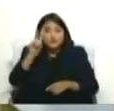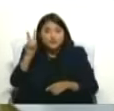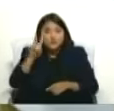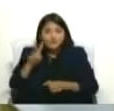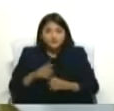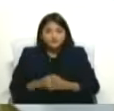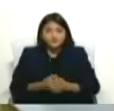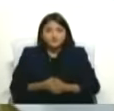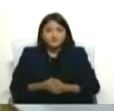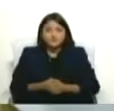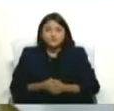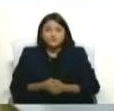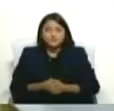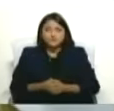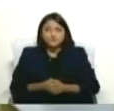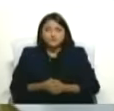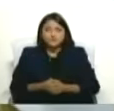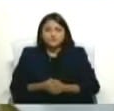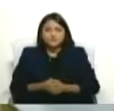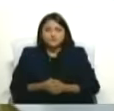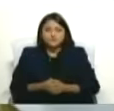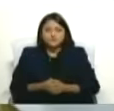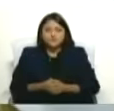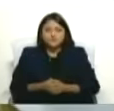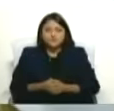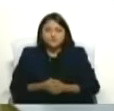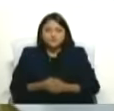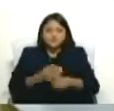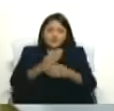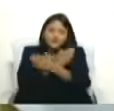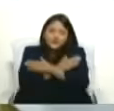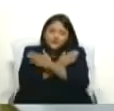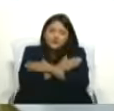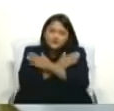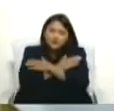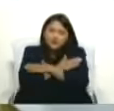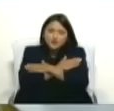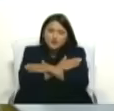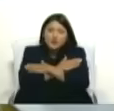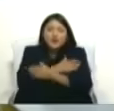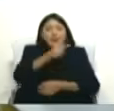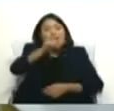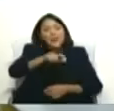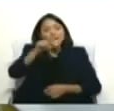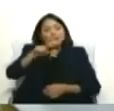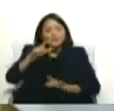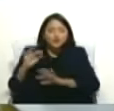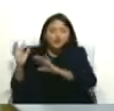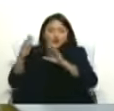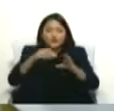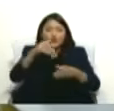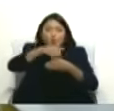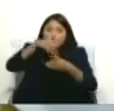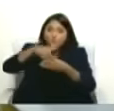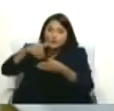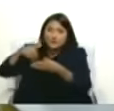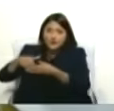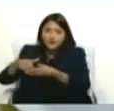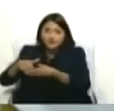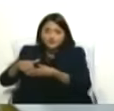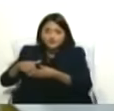República Bolivariana de Venezuela, felicita a las electoras y electores por